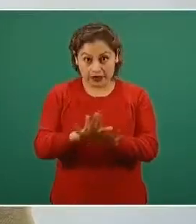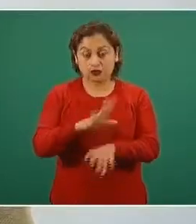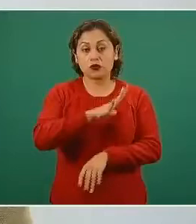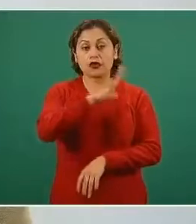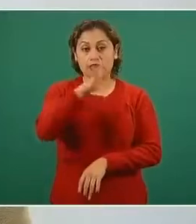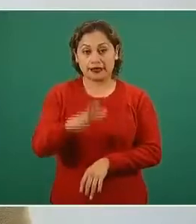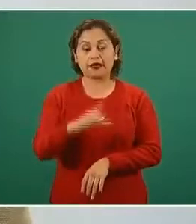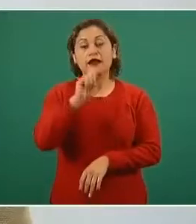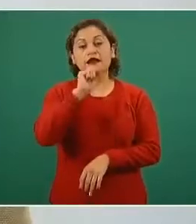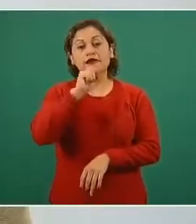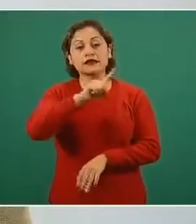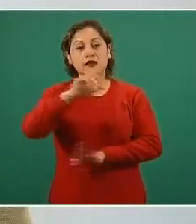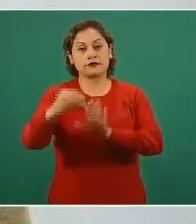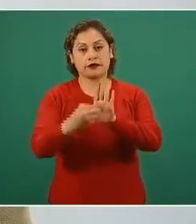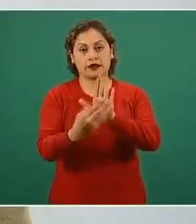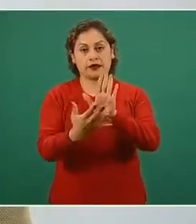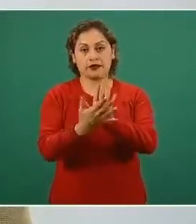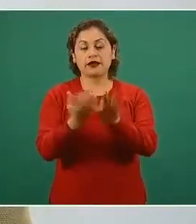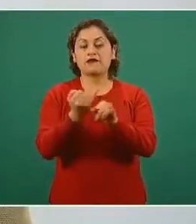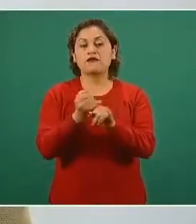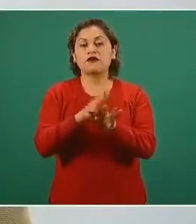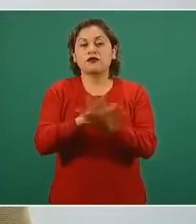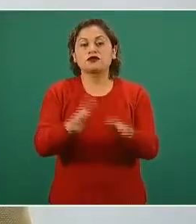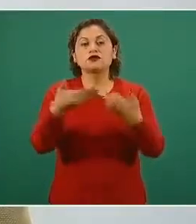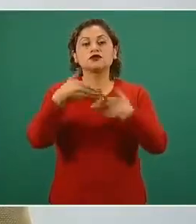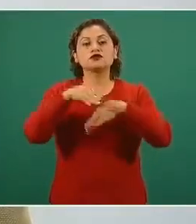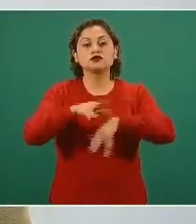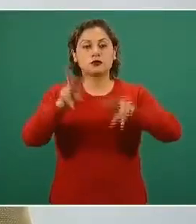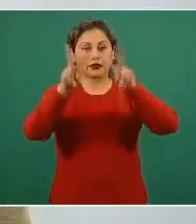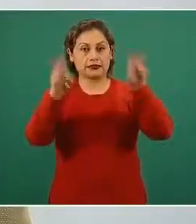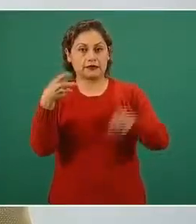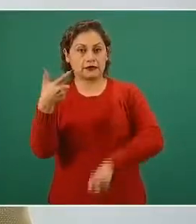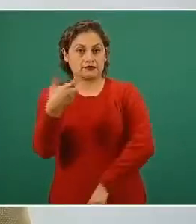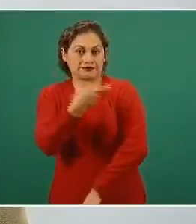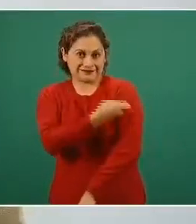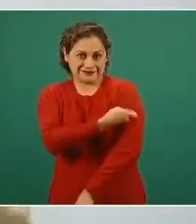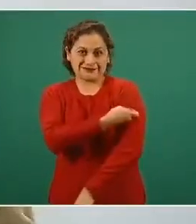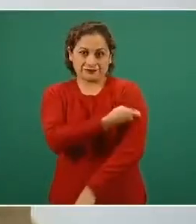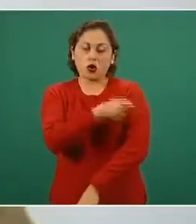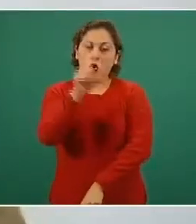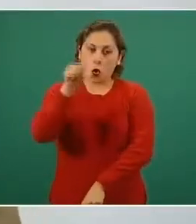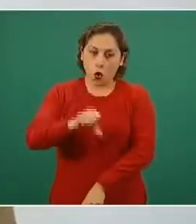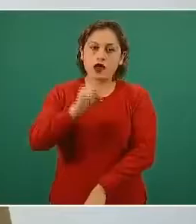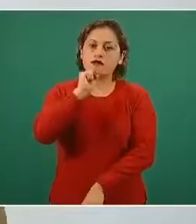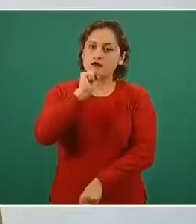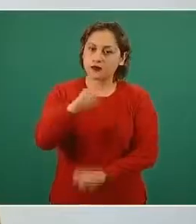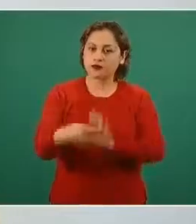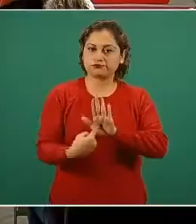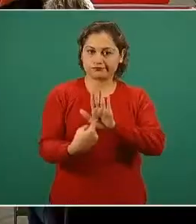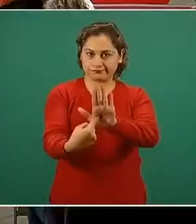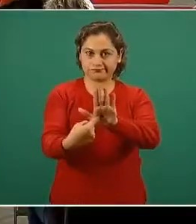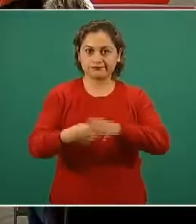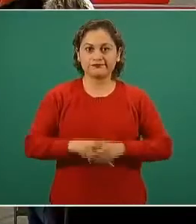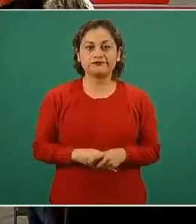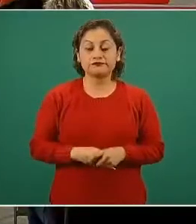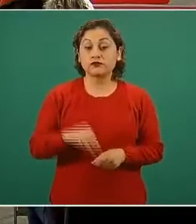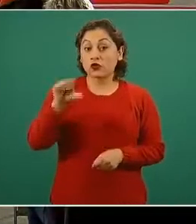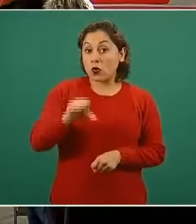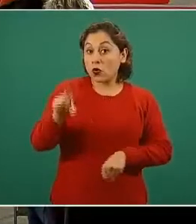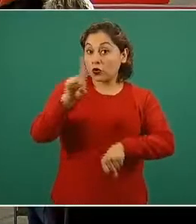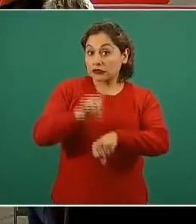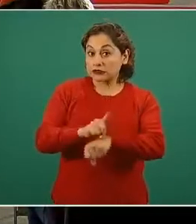días el avance de vacunación, cosa que también presentaremos. Y el día de hoy nos